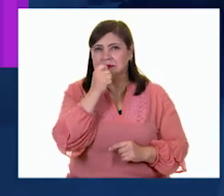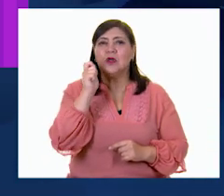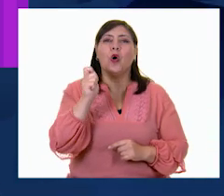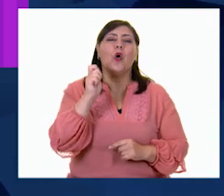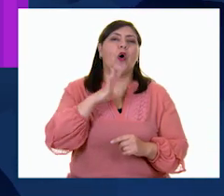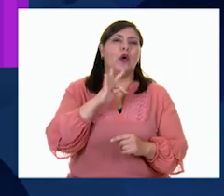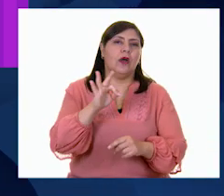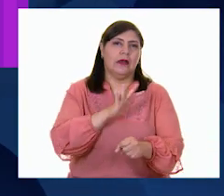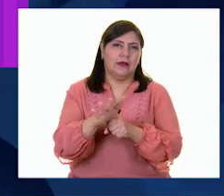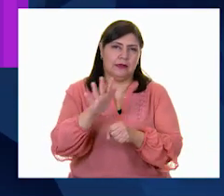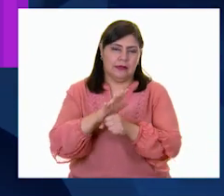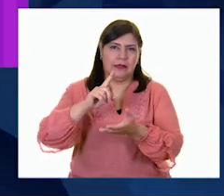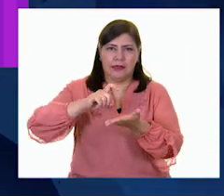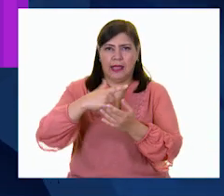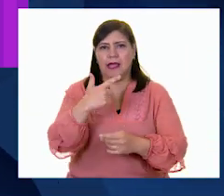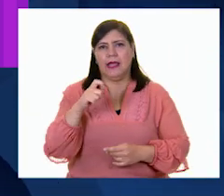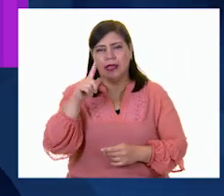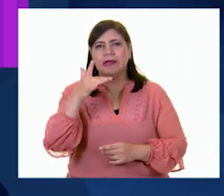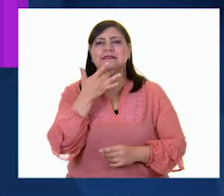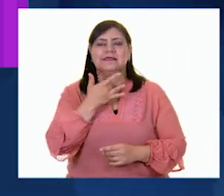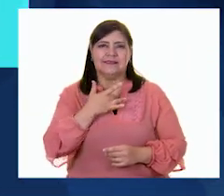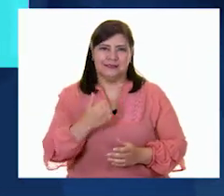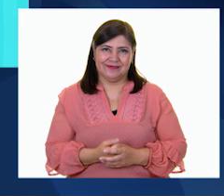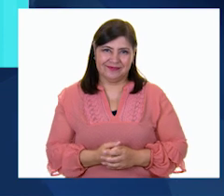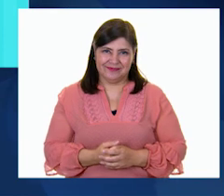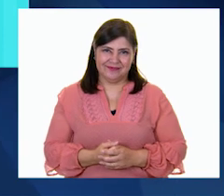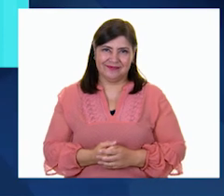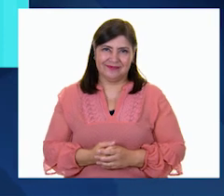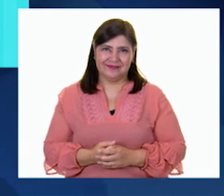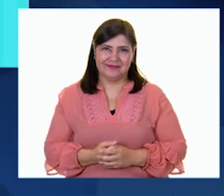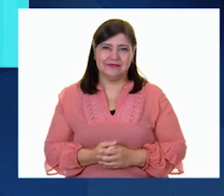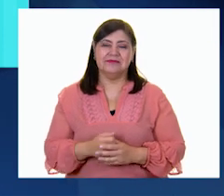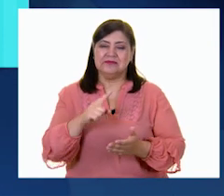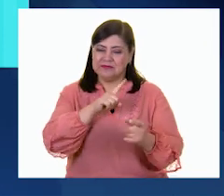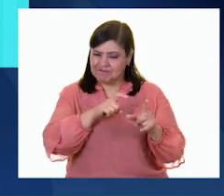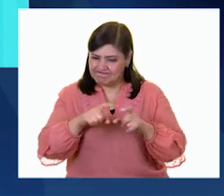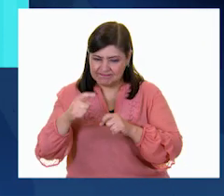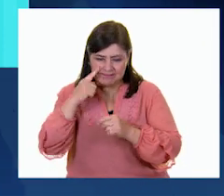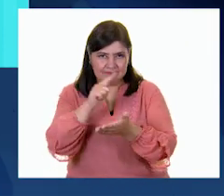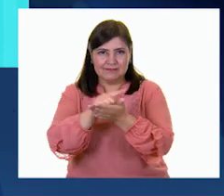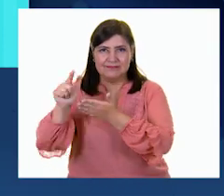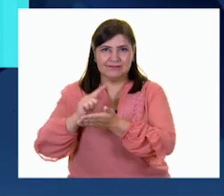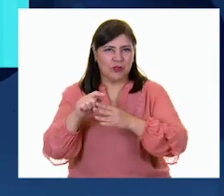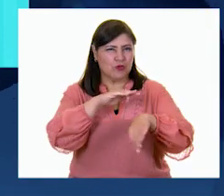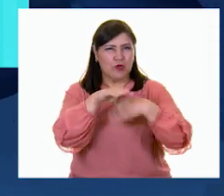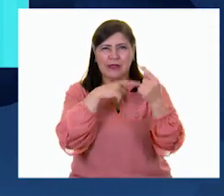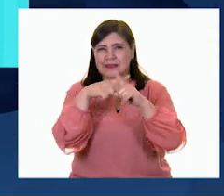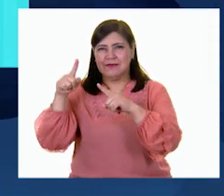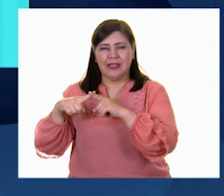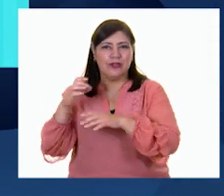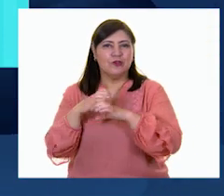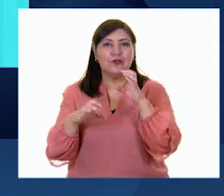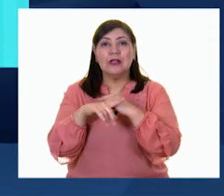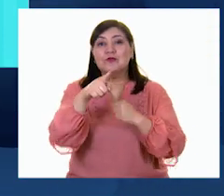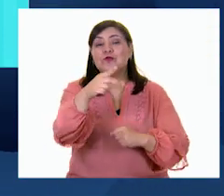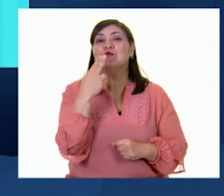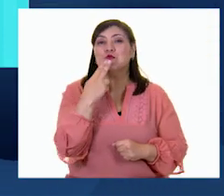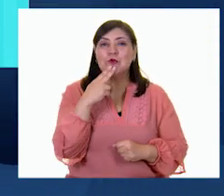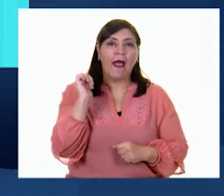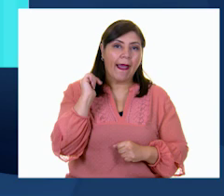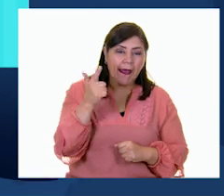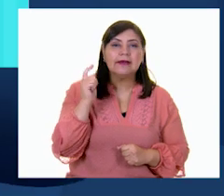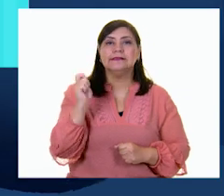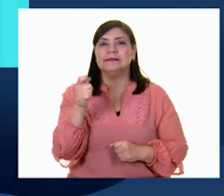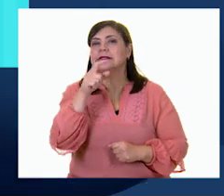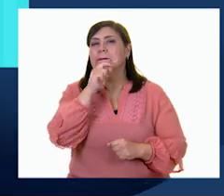aplica desinfectante a base de agua y alcohol. Desinfecta las superficies de los objetos que más utilizas. También